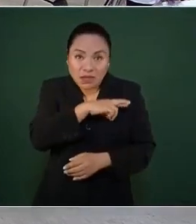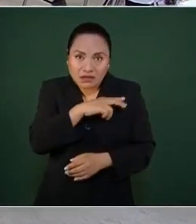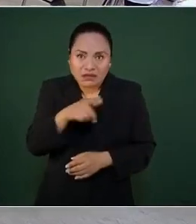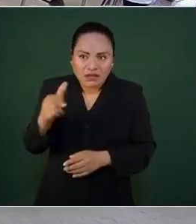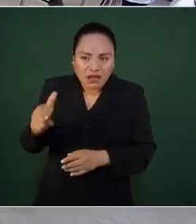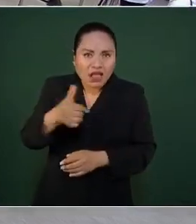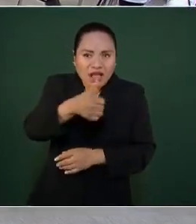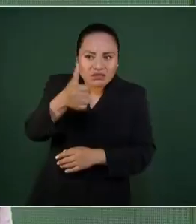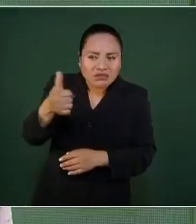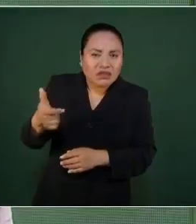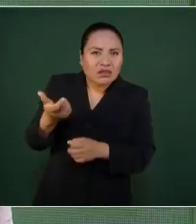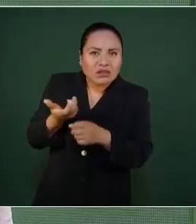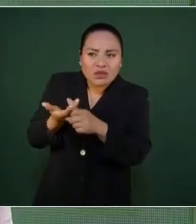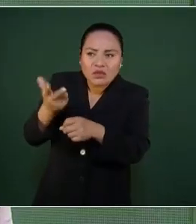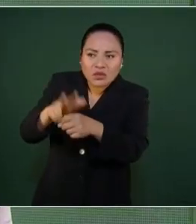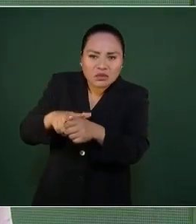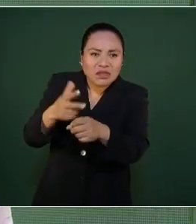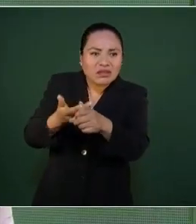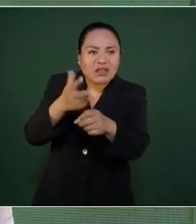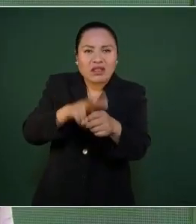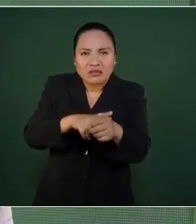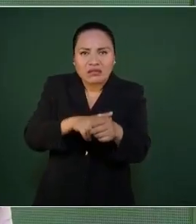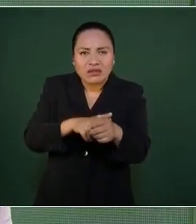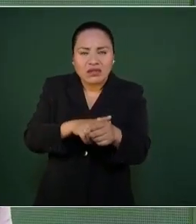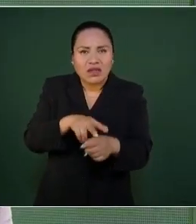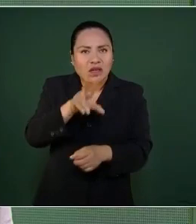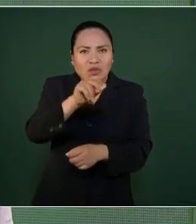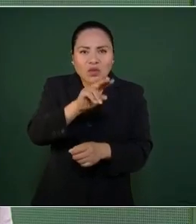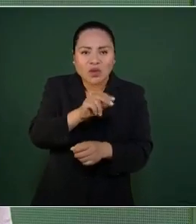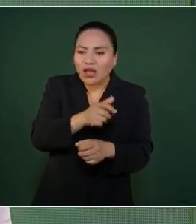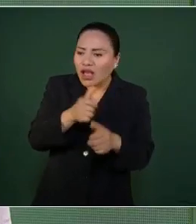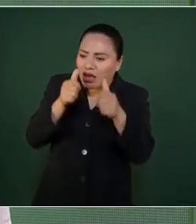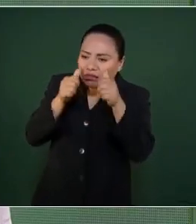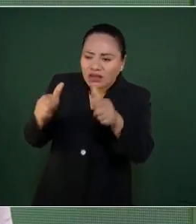se dejó de invertir en educación pública